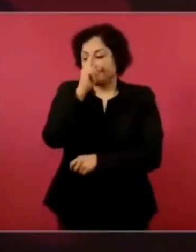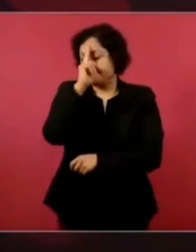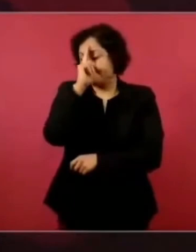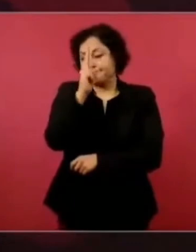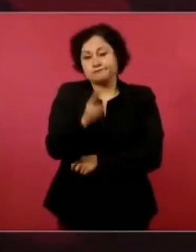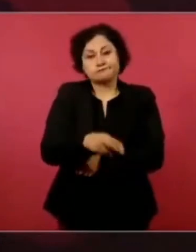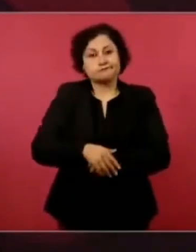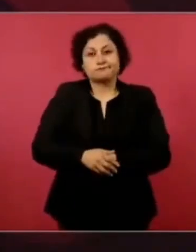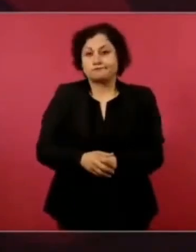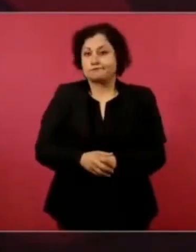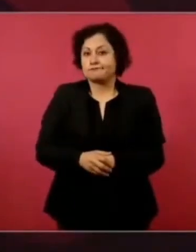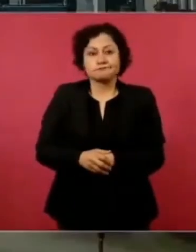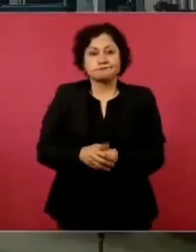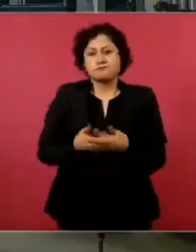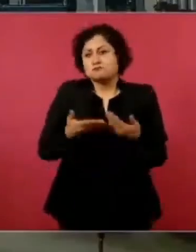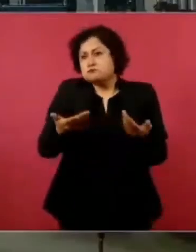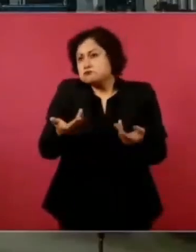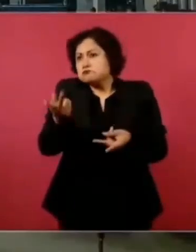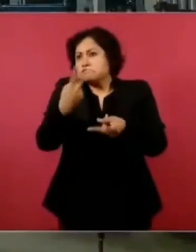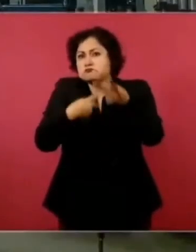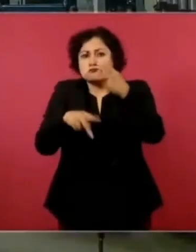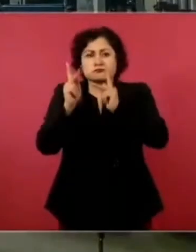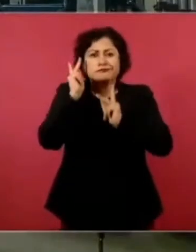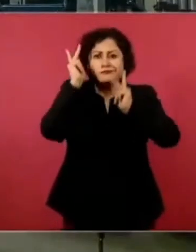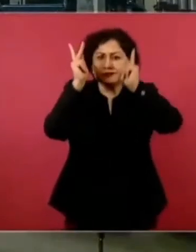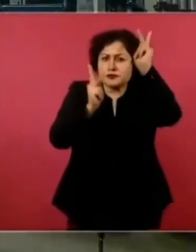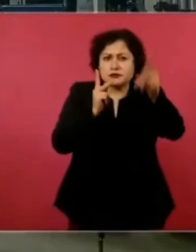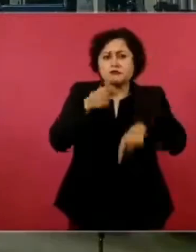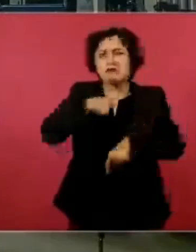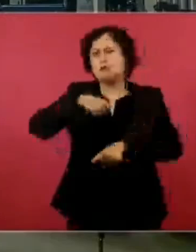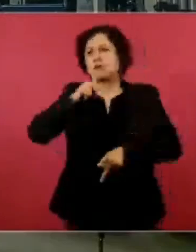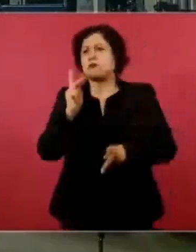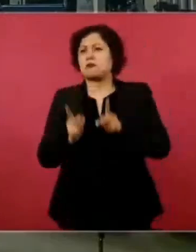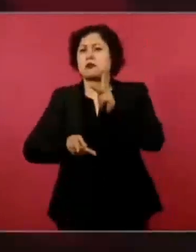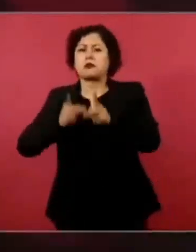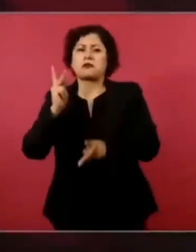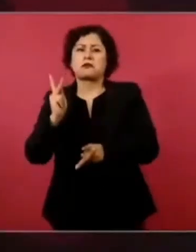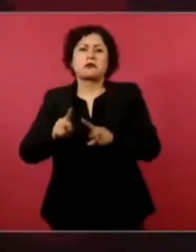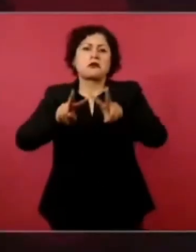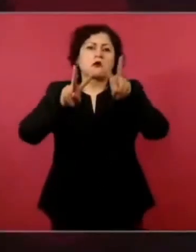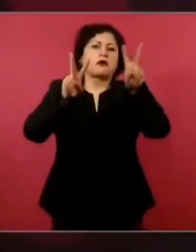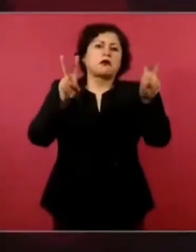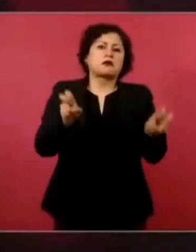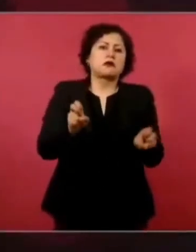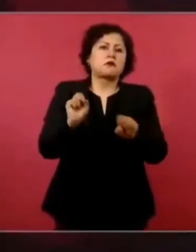Podemos hablar de cómo va la Liga Mexicana,